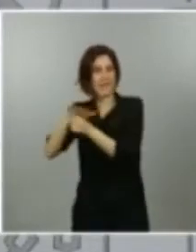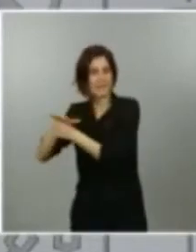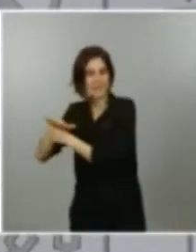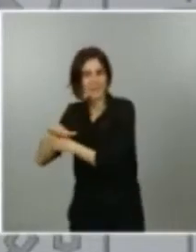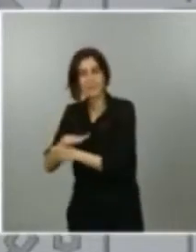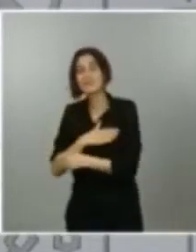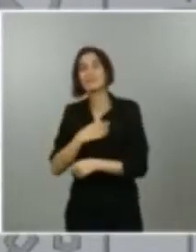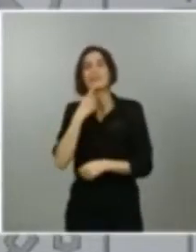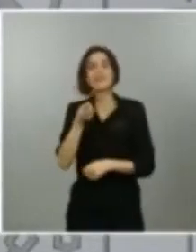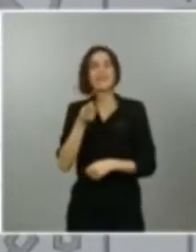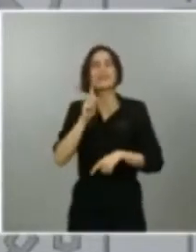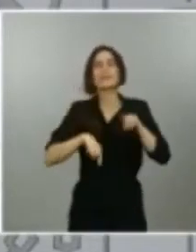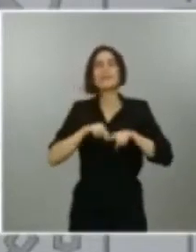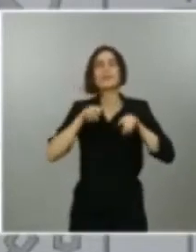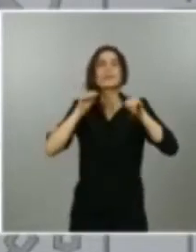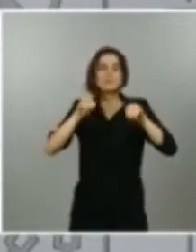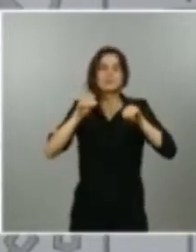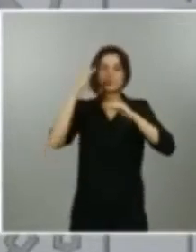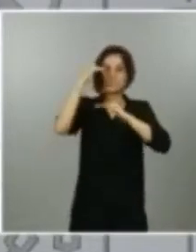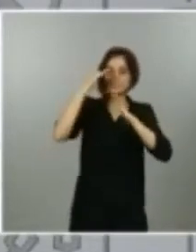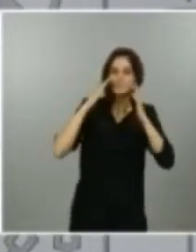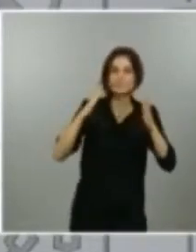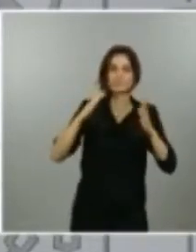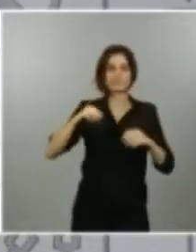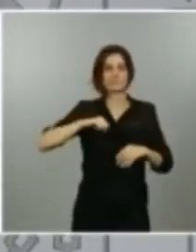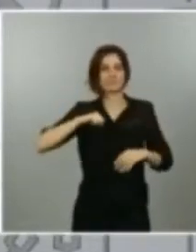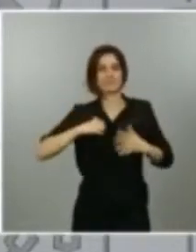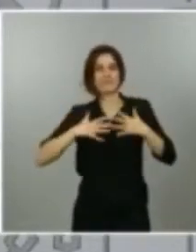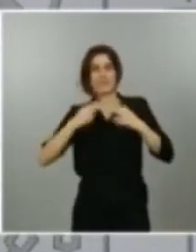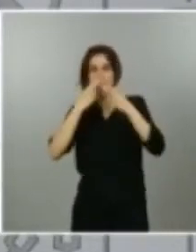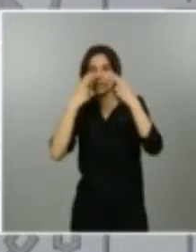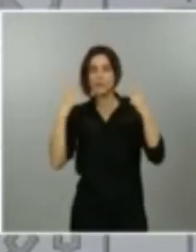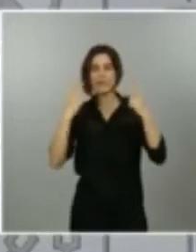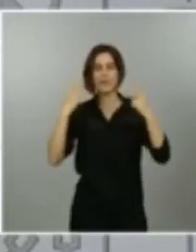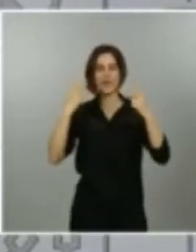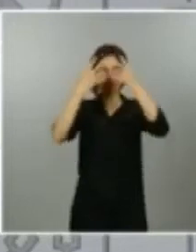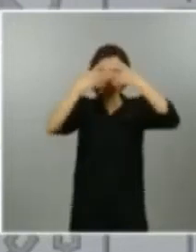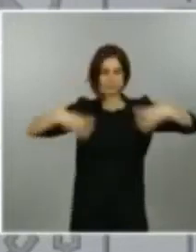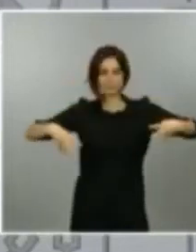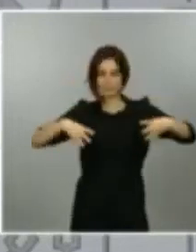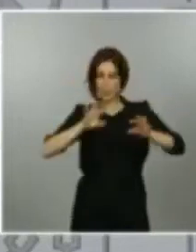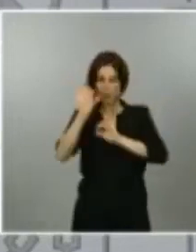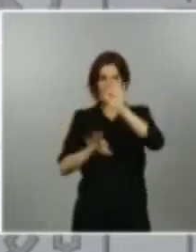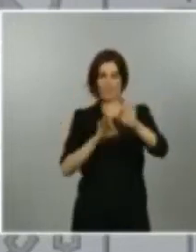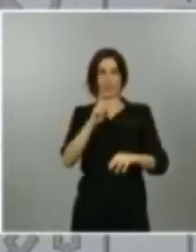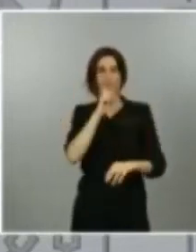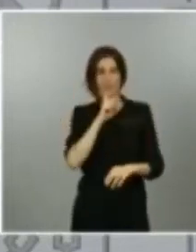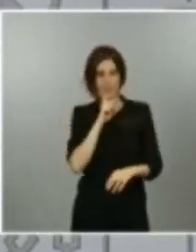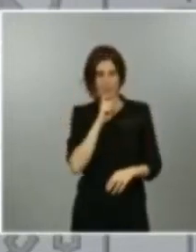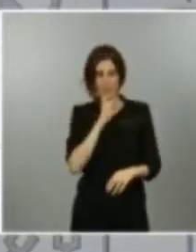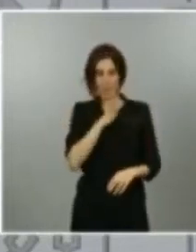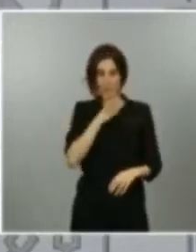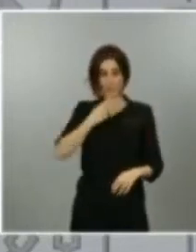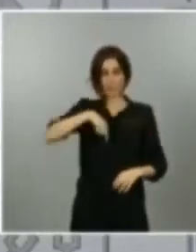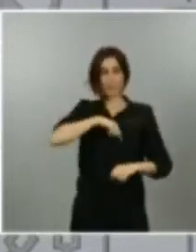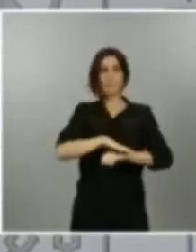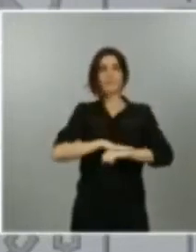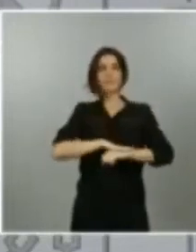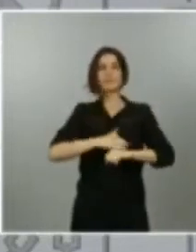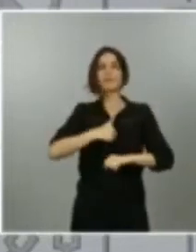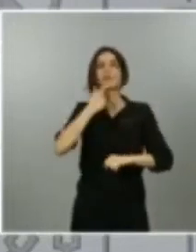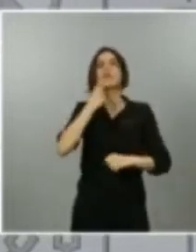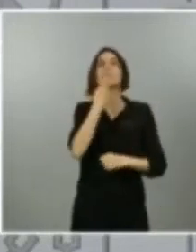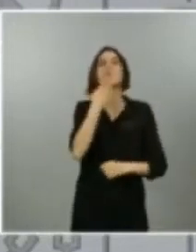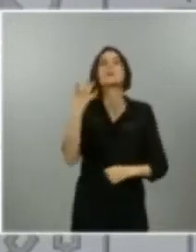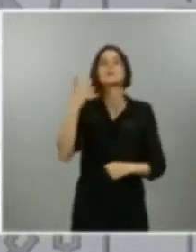asistencia sanitaria la salud pública en cada una de las comunidades autónomas pero tanto desde el ministerio no se van a dar cifras exactas de profesionales que